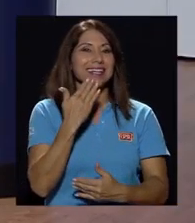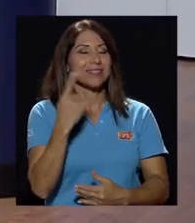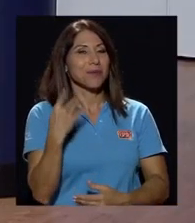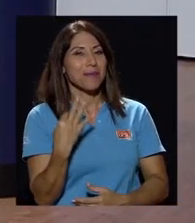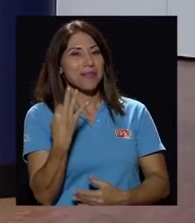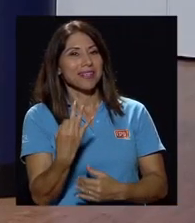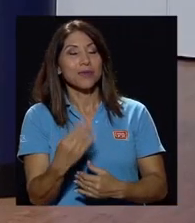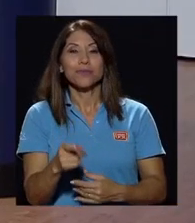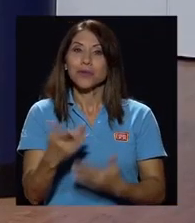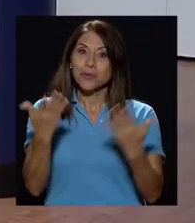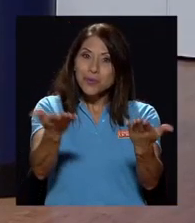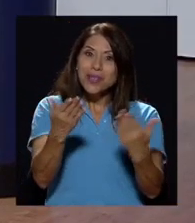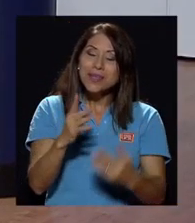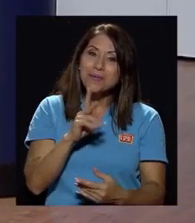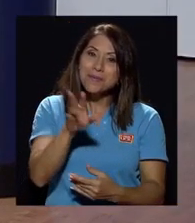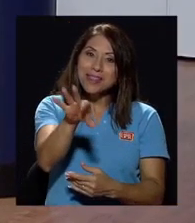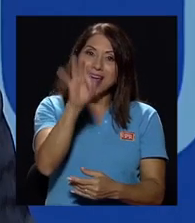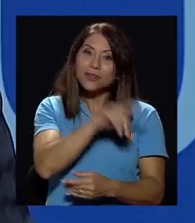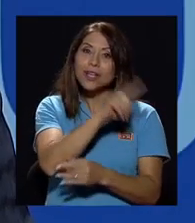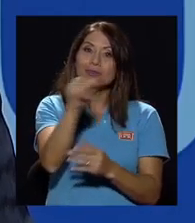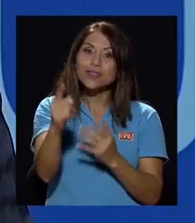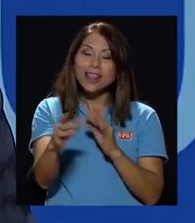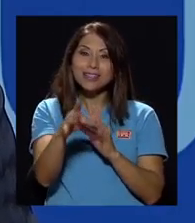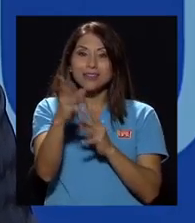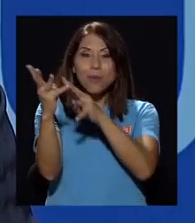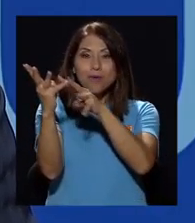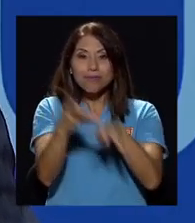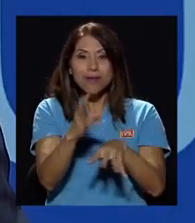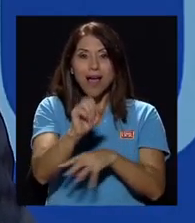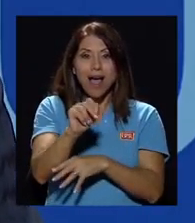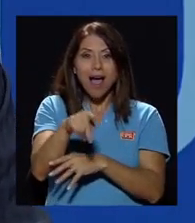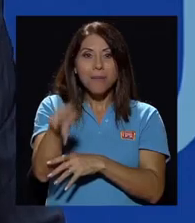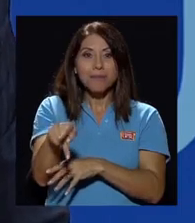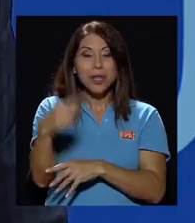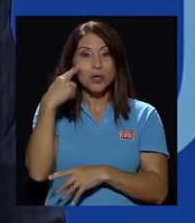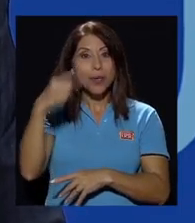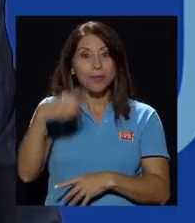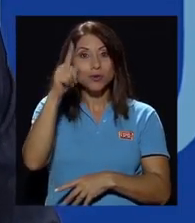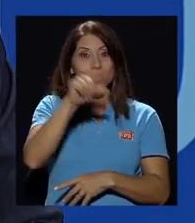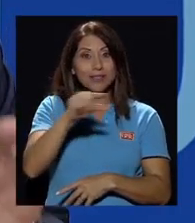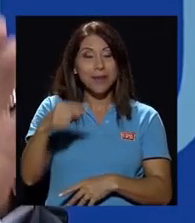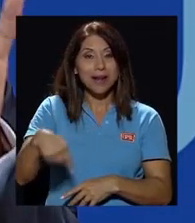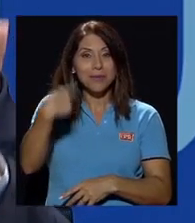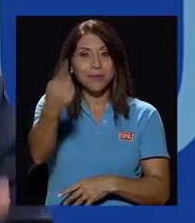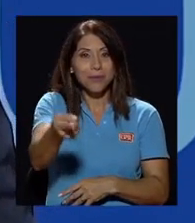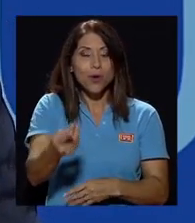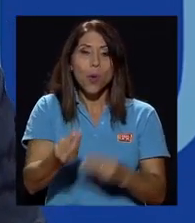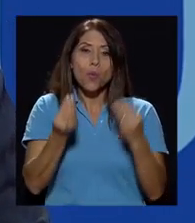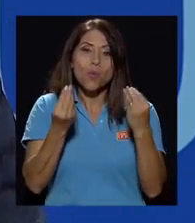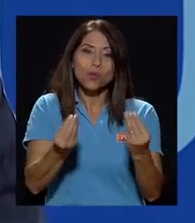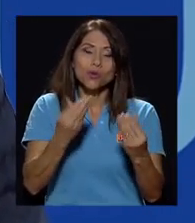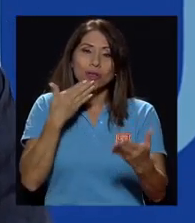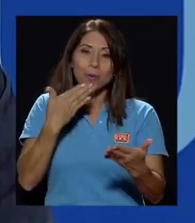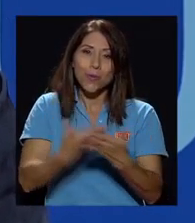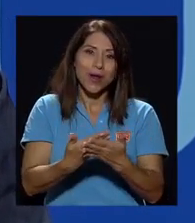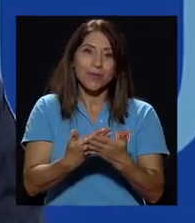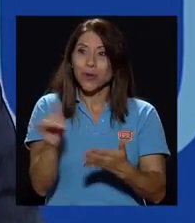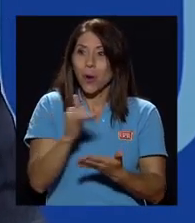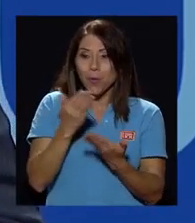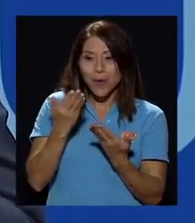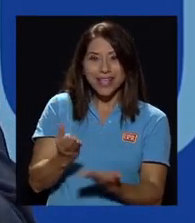invitarlos de verdad que interactúen con esta aplicación y nos vemos a la vuelta de una semana con mucho de lo bueno como